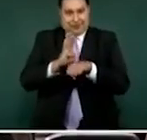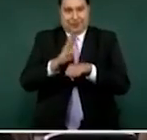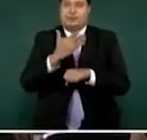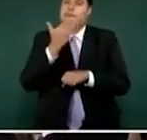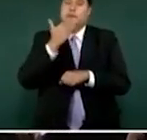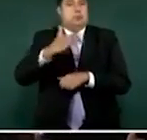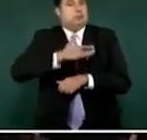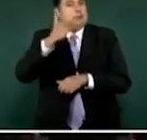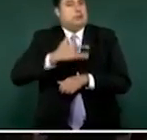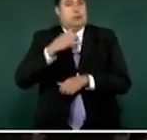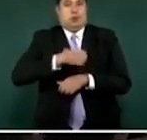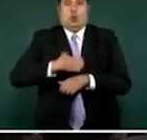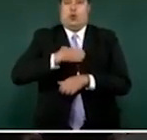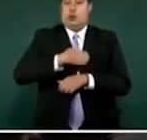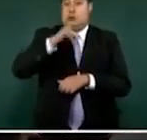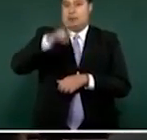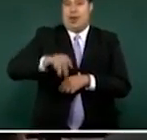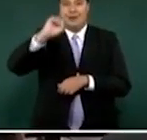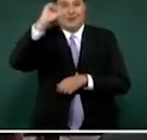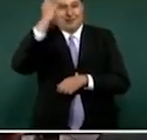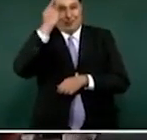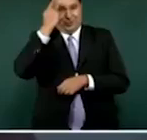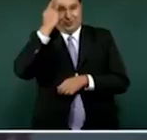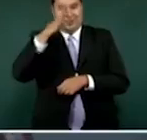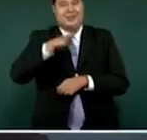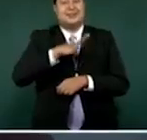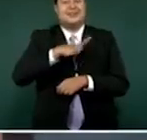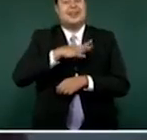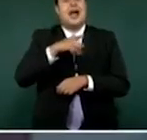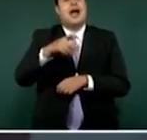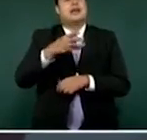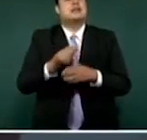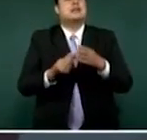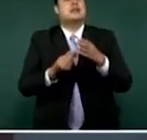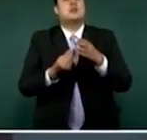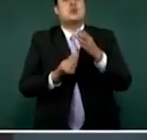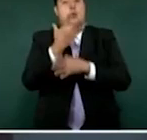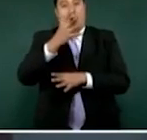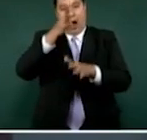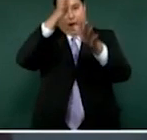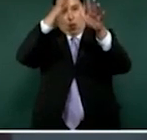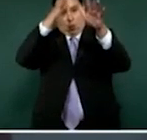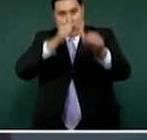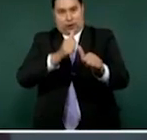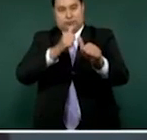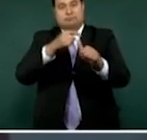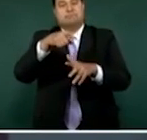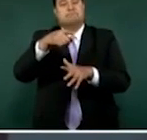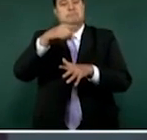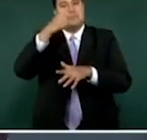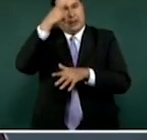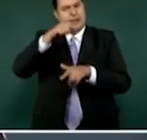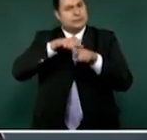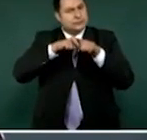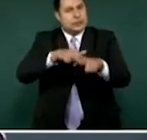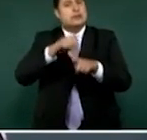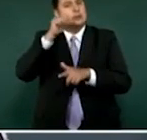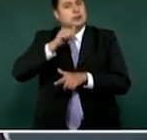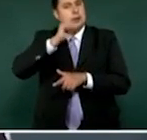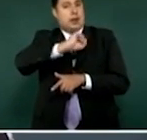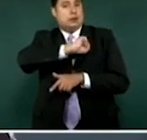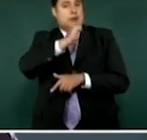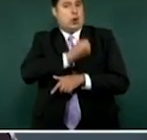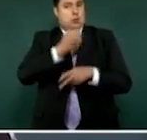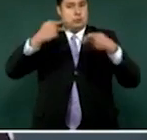muy halagados que esto vaya a ocurrir en San Luis Potosí y formará parte del acuerdo para tratar de mantener siempre la salud de los